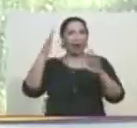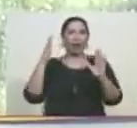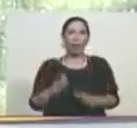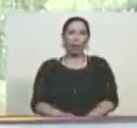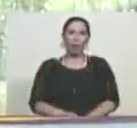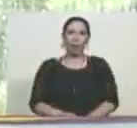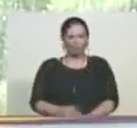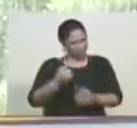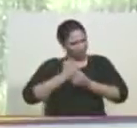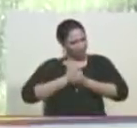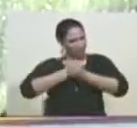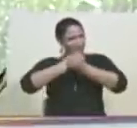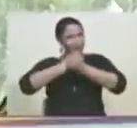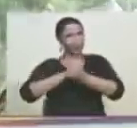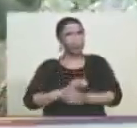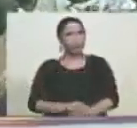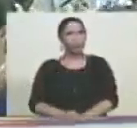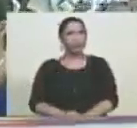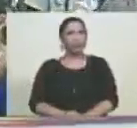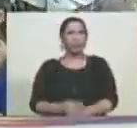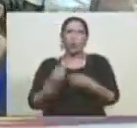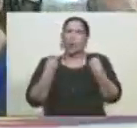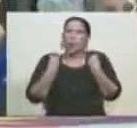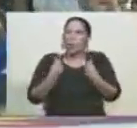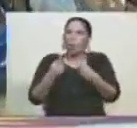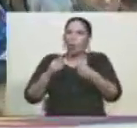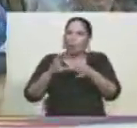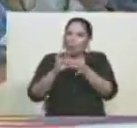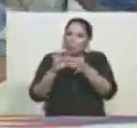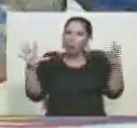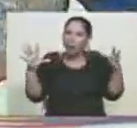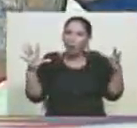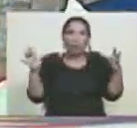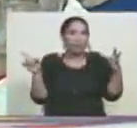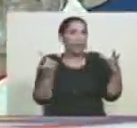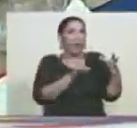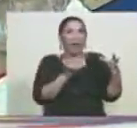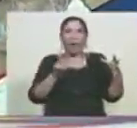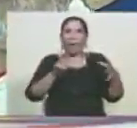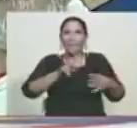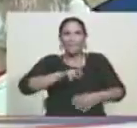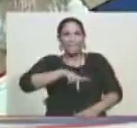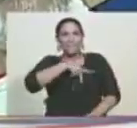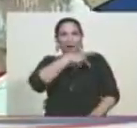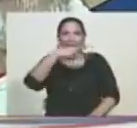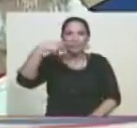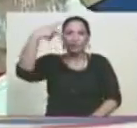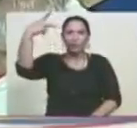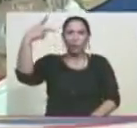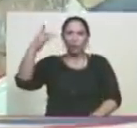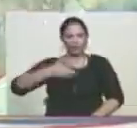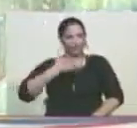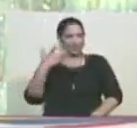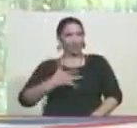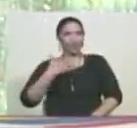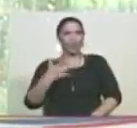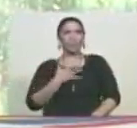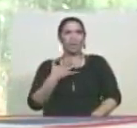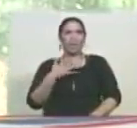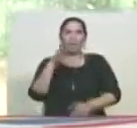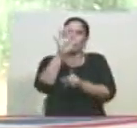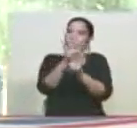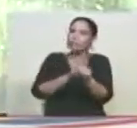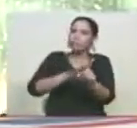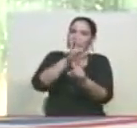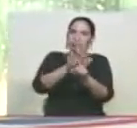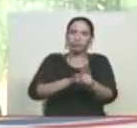a querernos. ¿Cómo nos vamos a deslindar de eso? De una pasión humanista, de un sentimiento genuino,